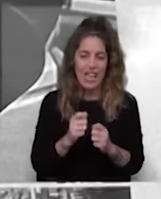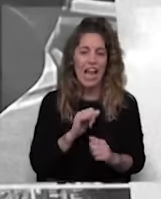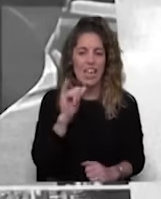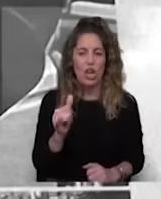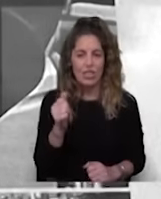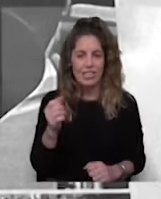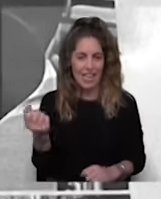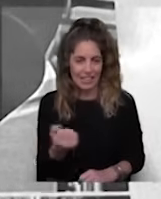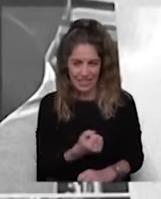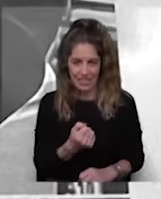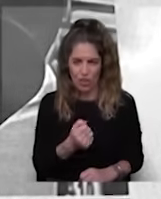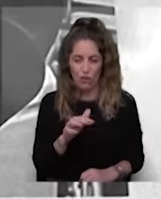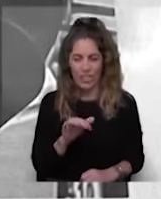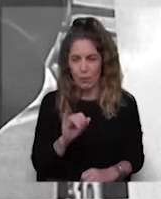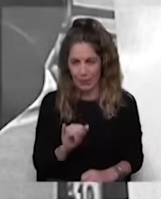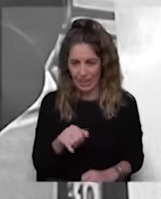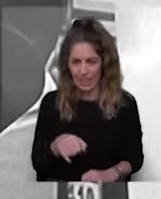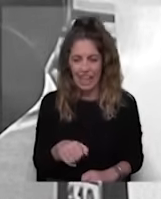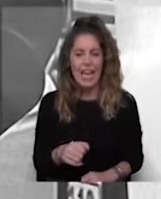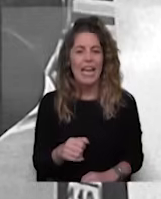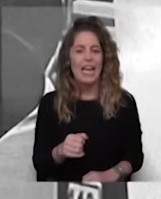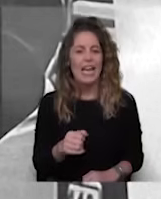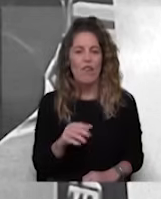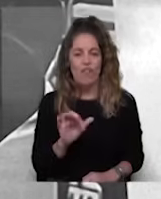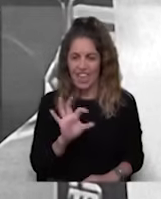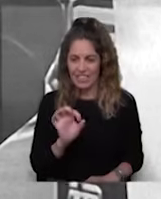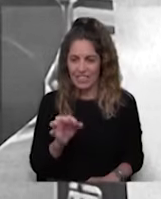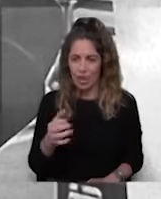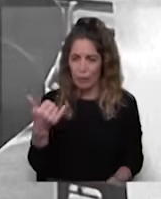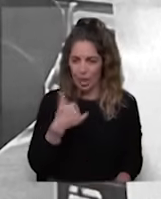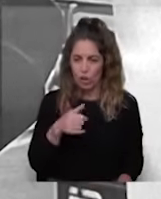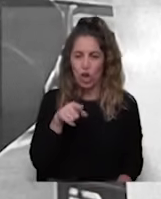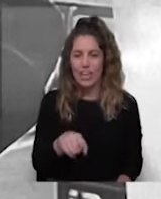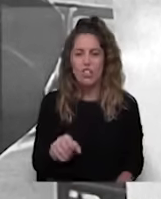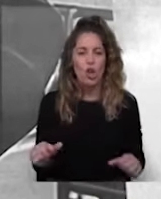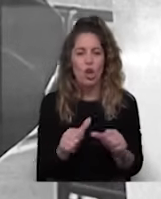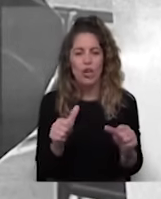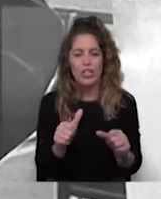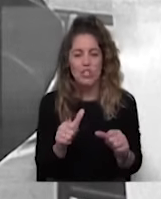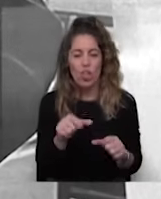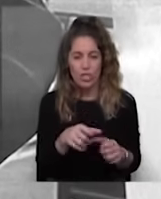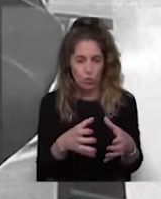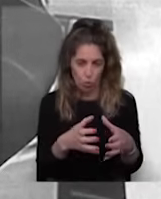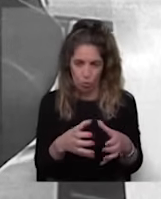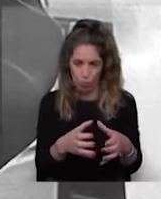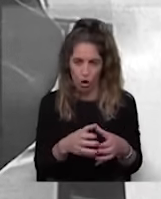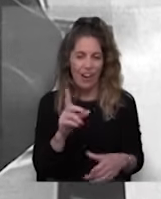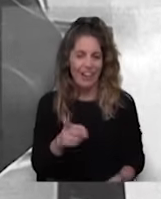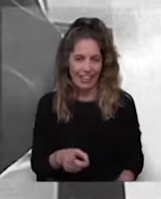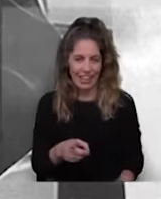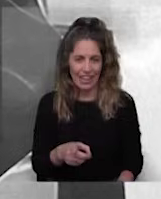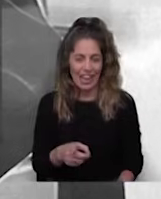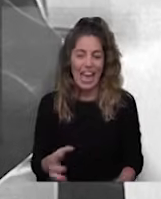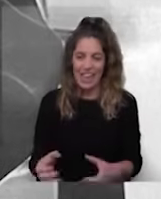filipine El oficial Inspector fleita me comentó que es era obra de delega y su G el